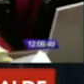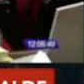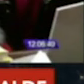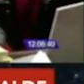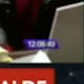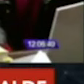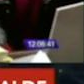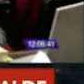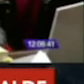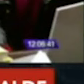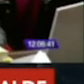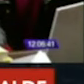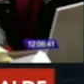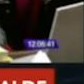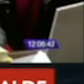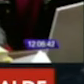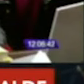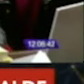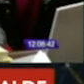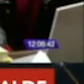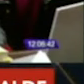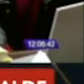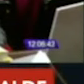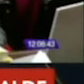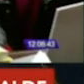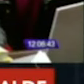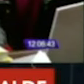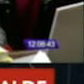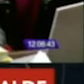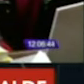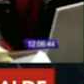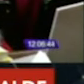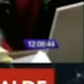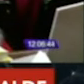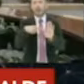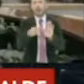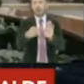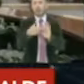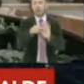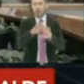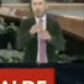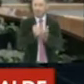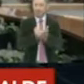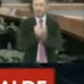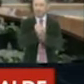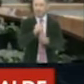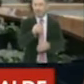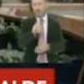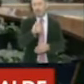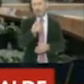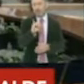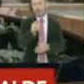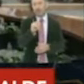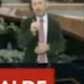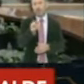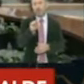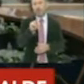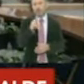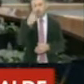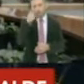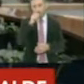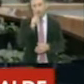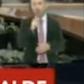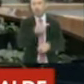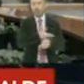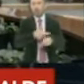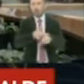donde está arrastrando a muchas instituciones para hacer un sinsentido? El presidente acusa al INE de violar la Constitución,